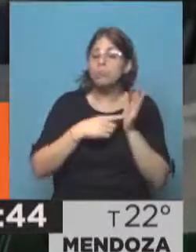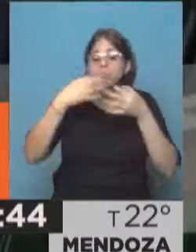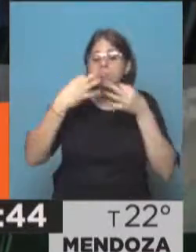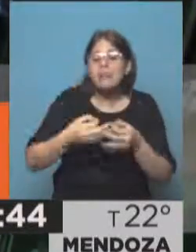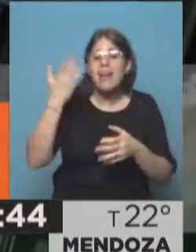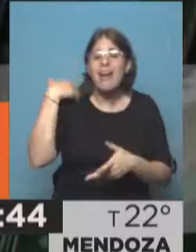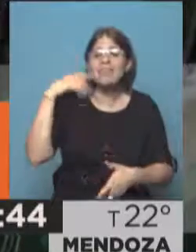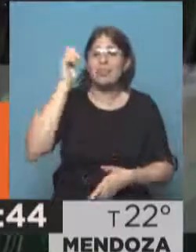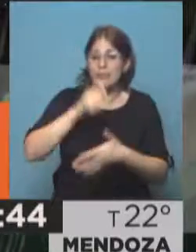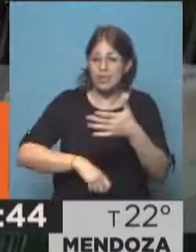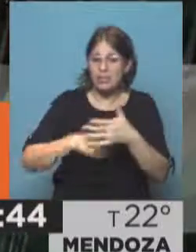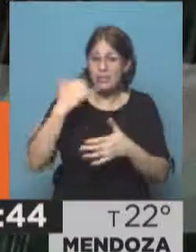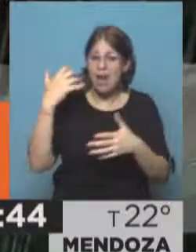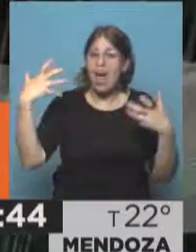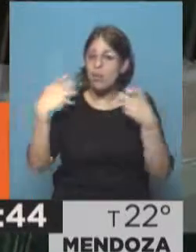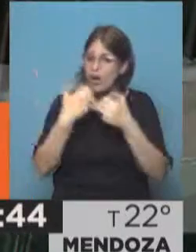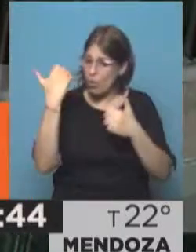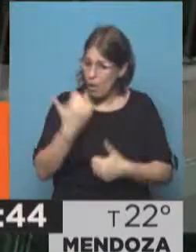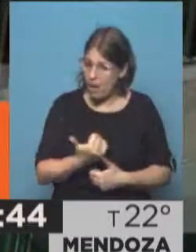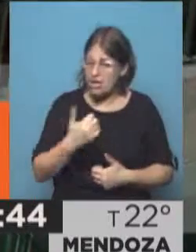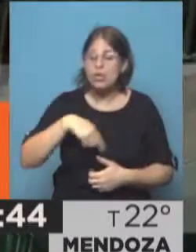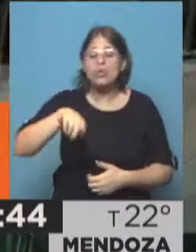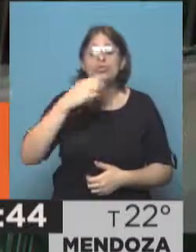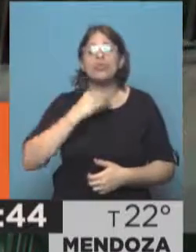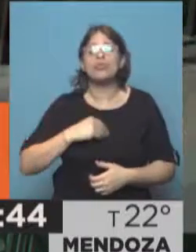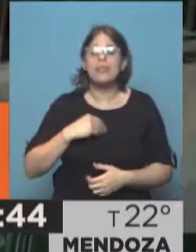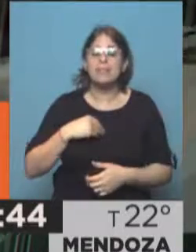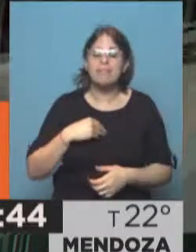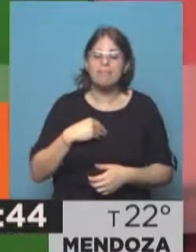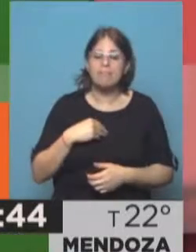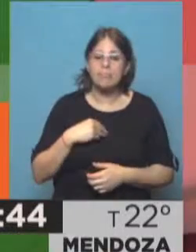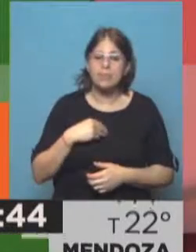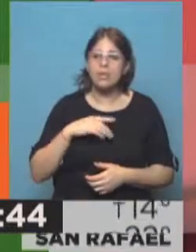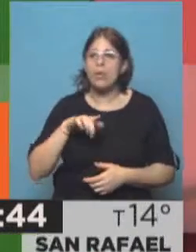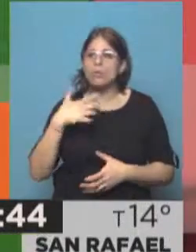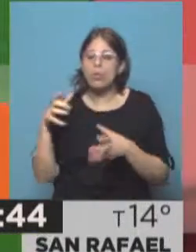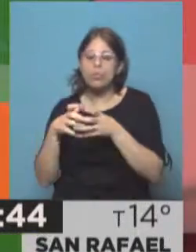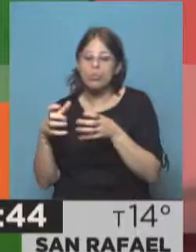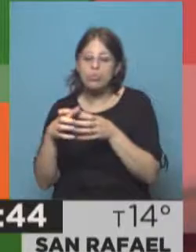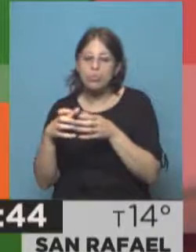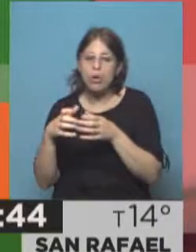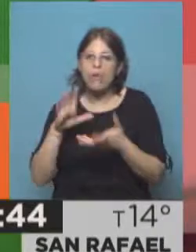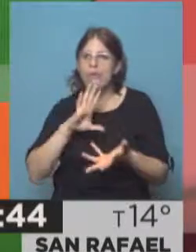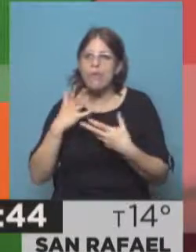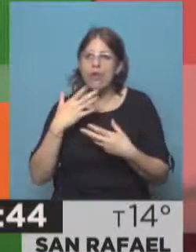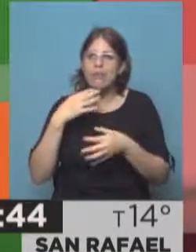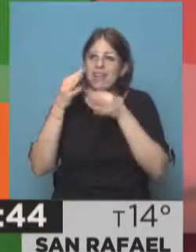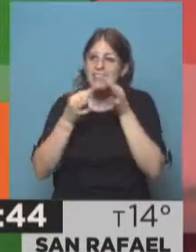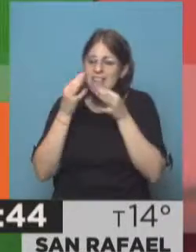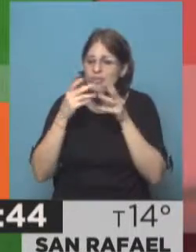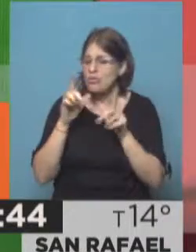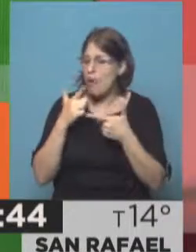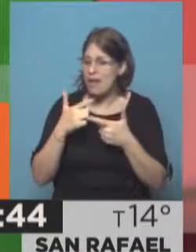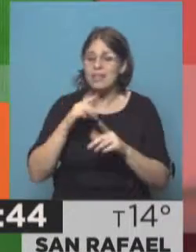se cumpla lo firmado. Sentimos como que no tenemos de la otra parte la posibilidad de charlar y